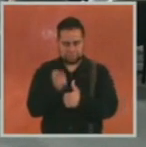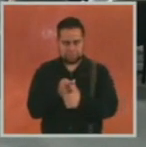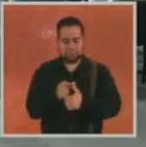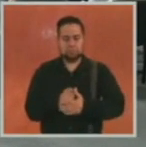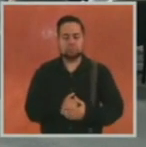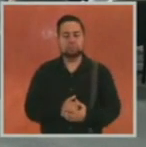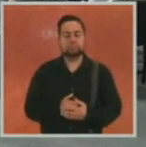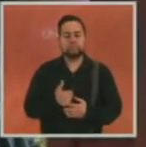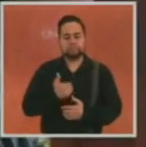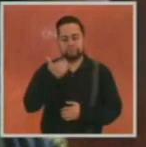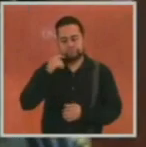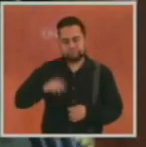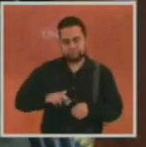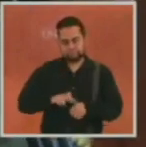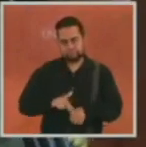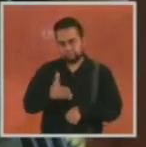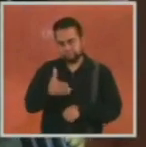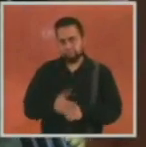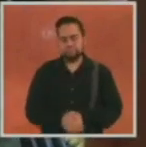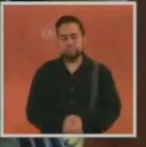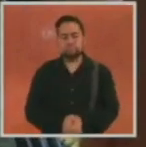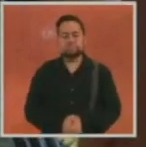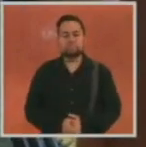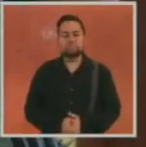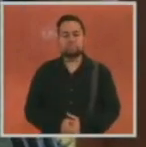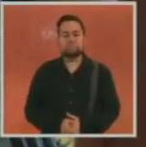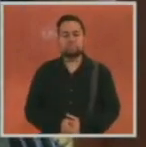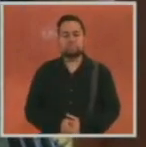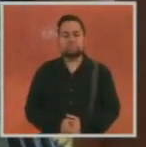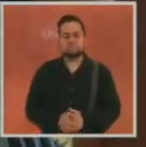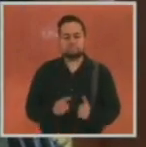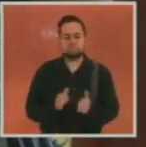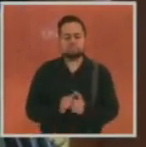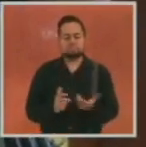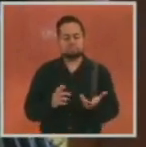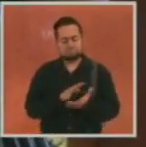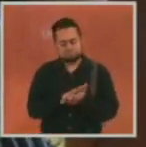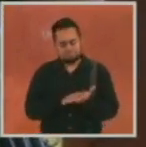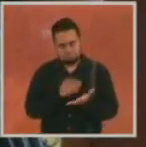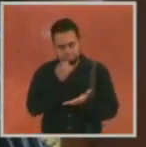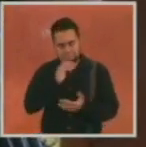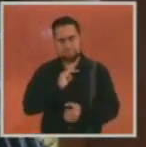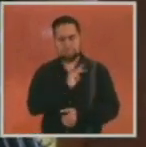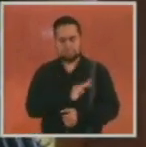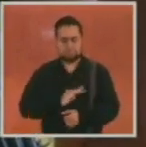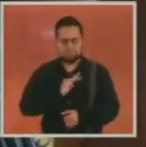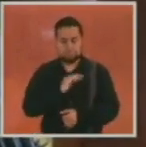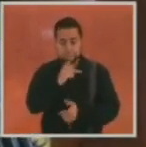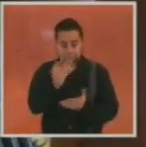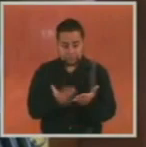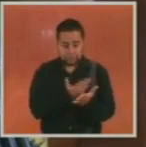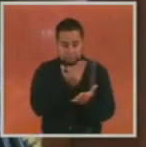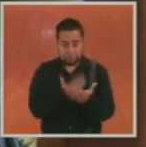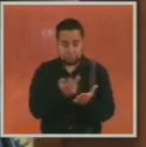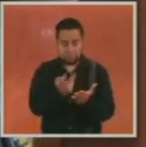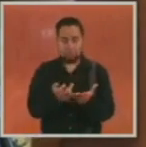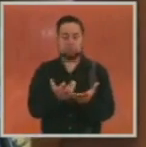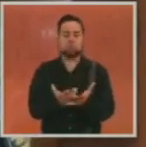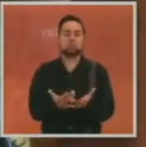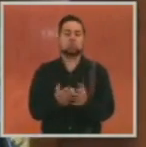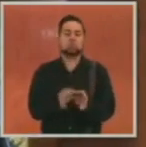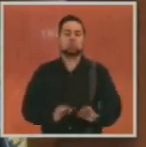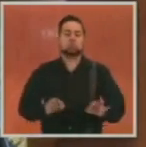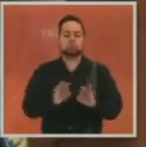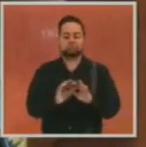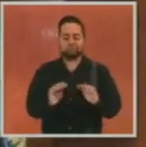Permítame señor gobernador humildemente felicitarle con esta iniciativa y Este paso que da usted